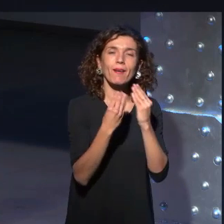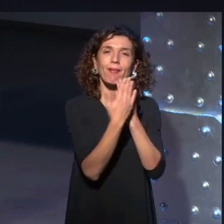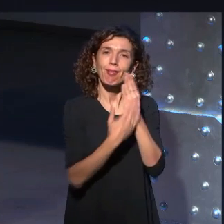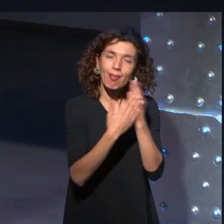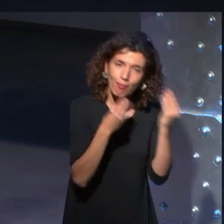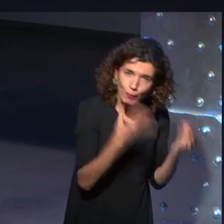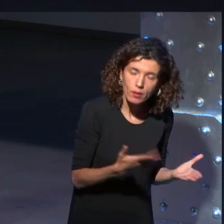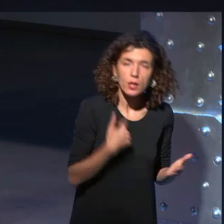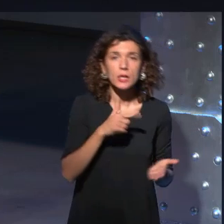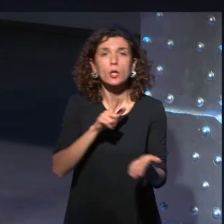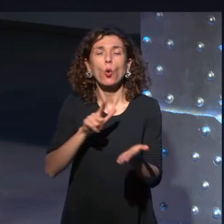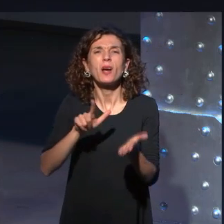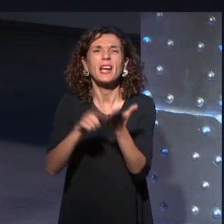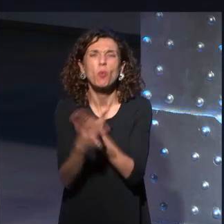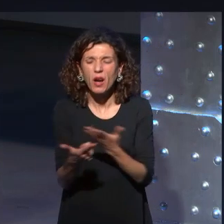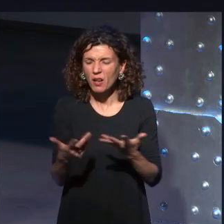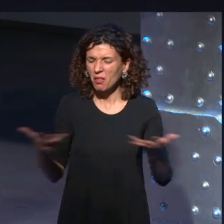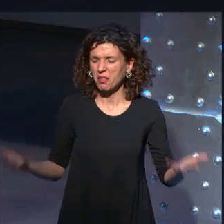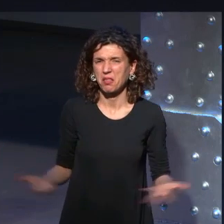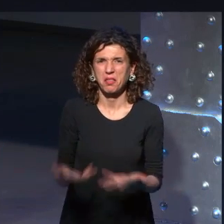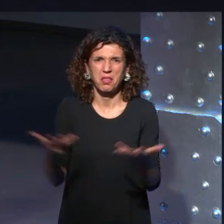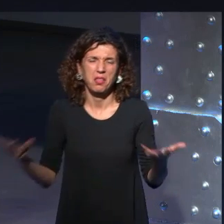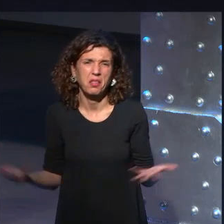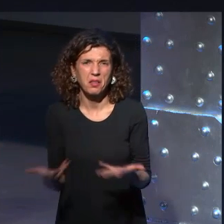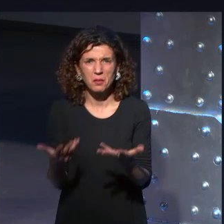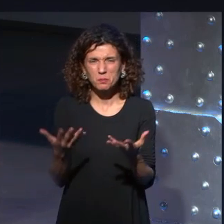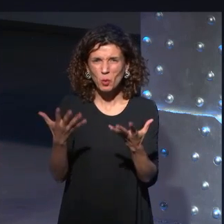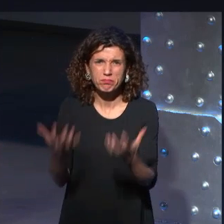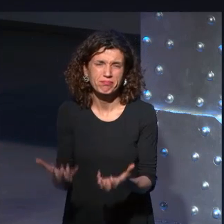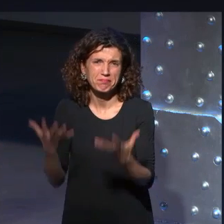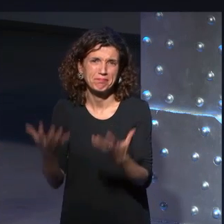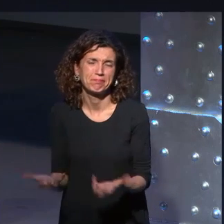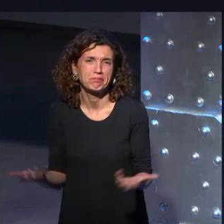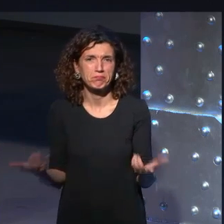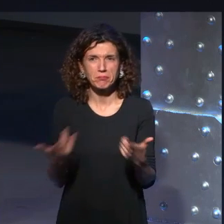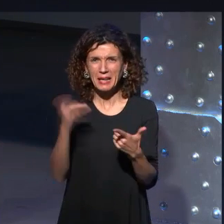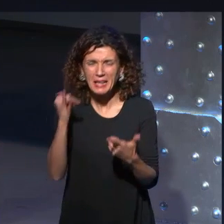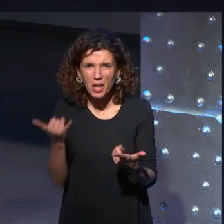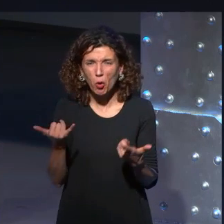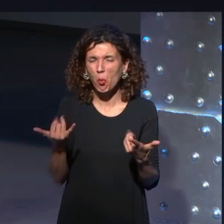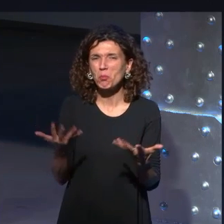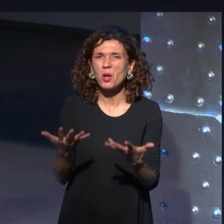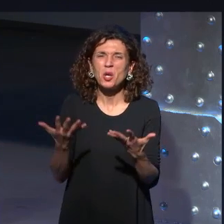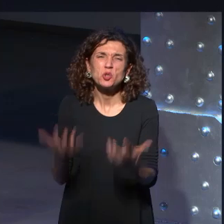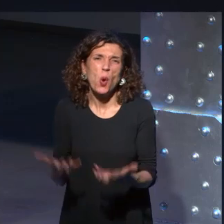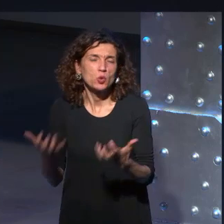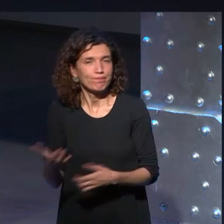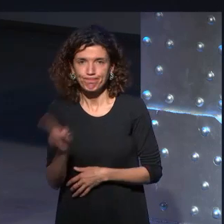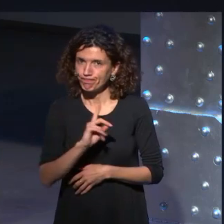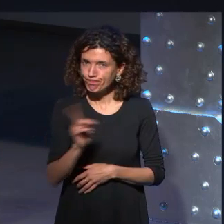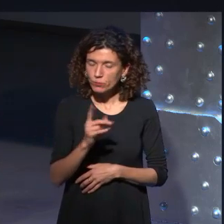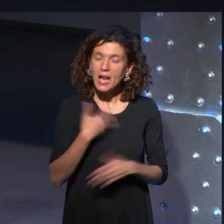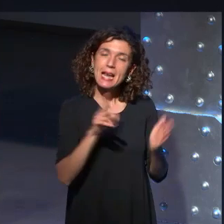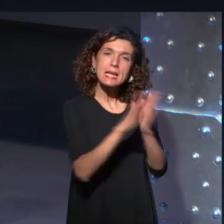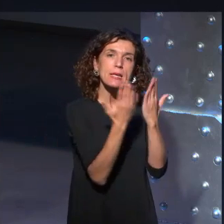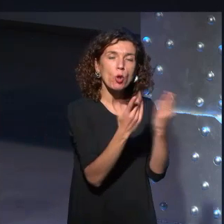lenguaje inerme, no quiero un lenguaje sin riesgo, sin confrontación. Creo que es lo que tiene que hacer